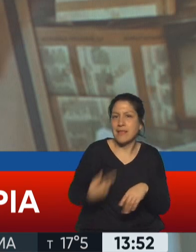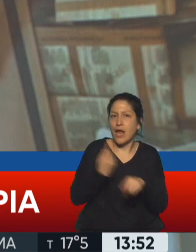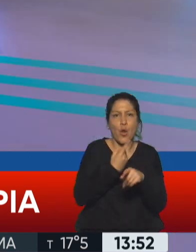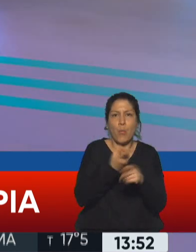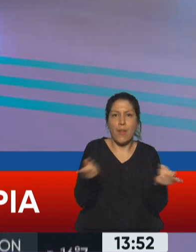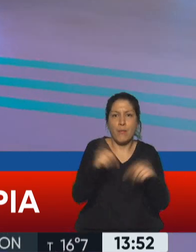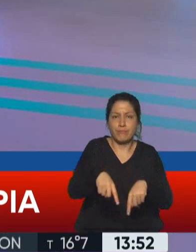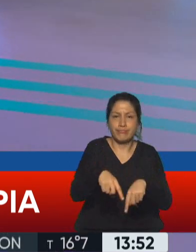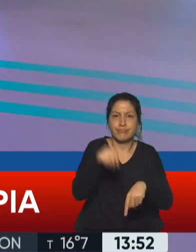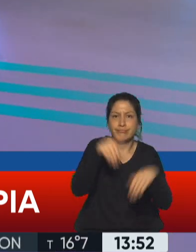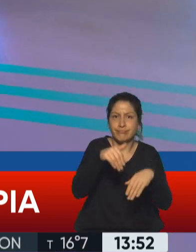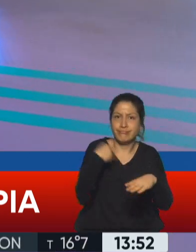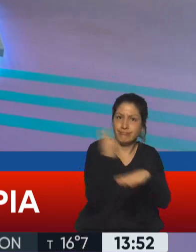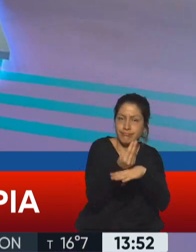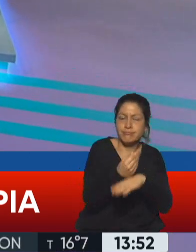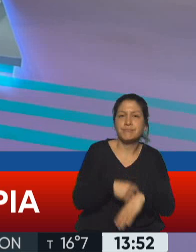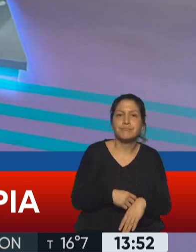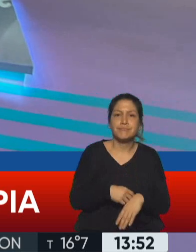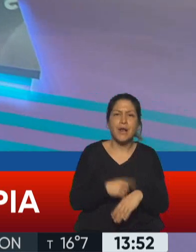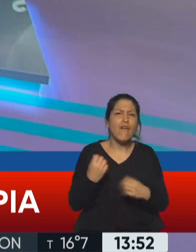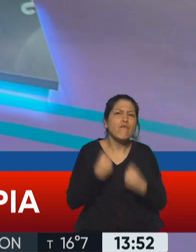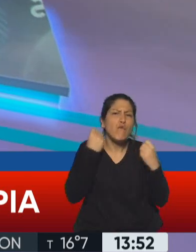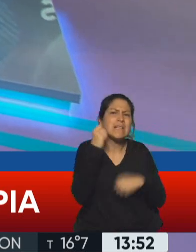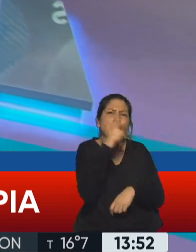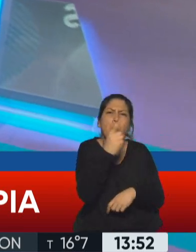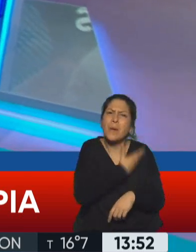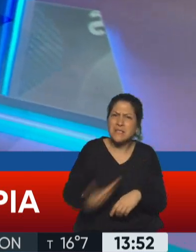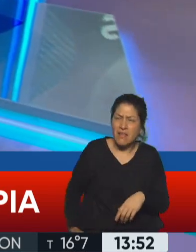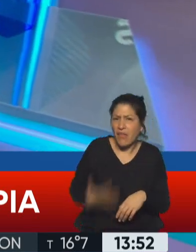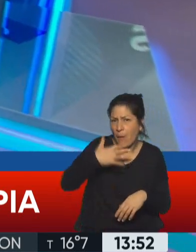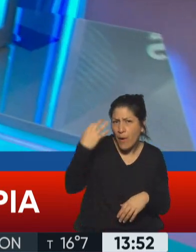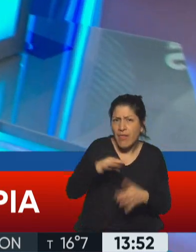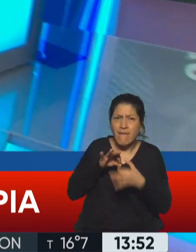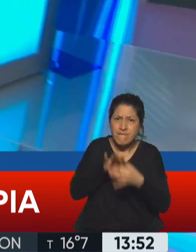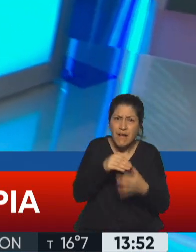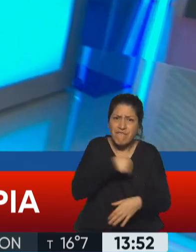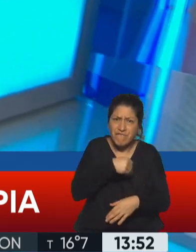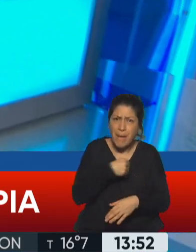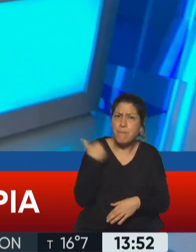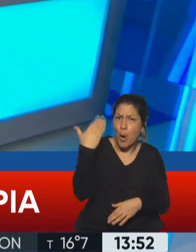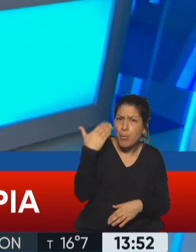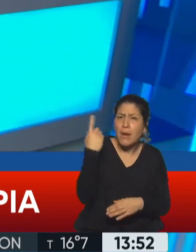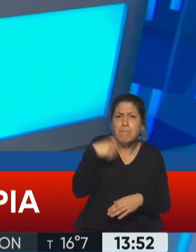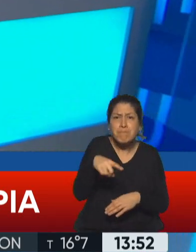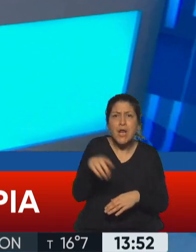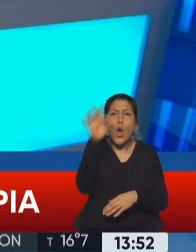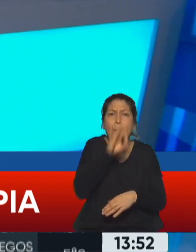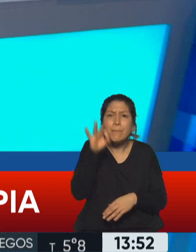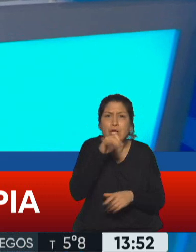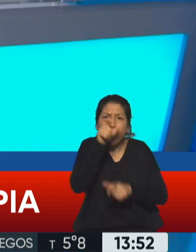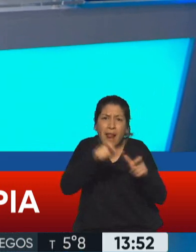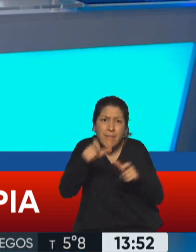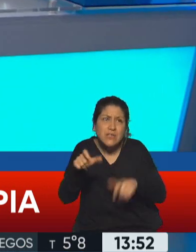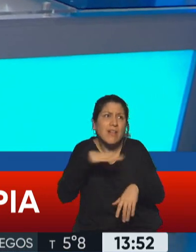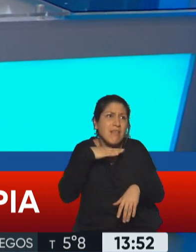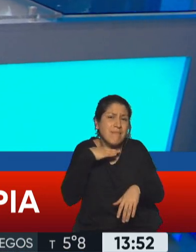es la fuerza que tiene un presidente como Andrés Manuel López Obrador, que es muy popular, porque si uno mira las encuestas y la opinión que los mexicanos tienen de